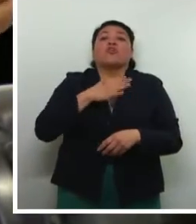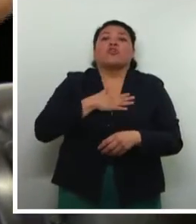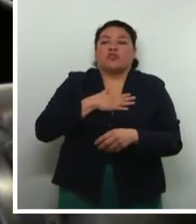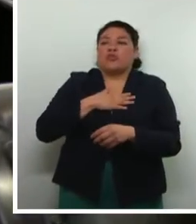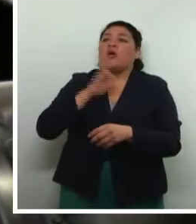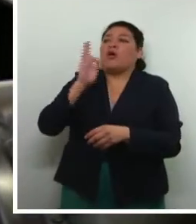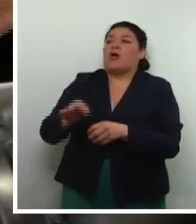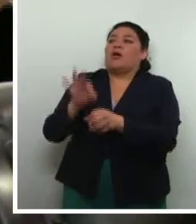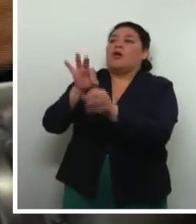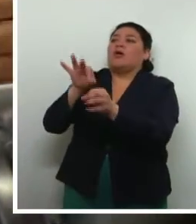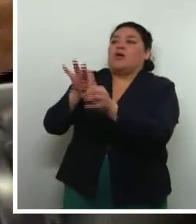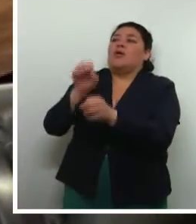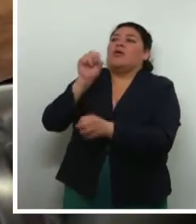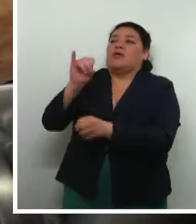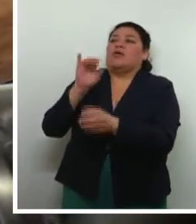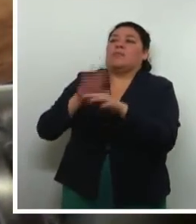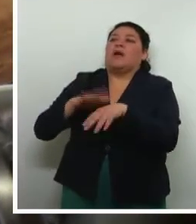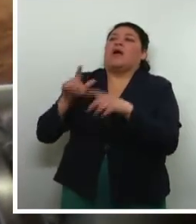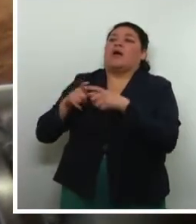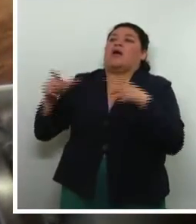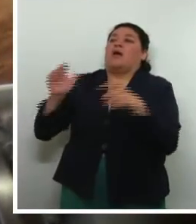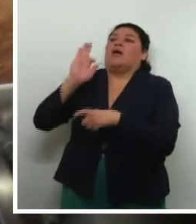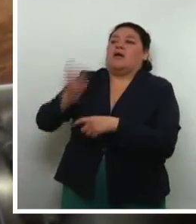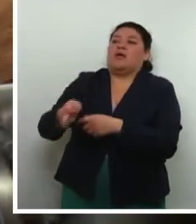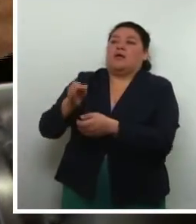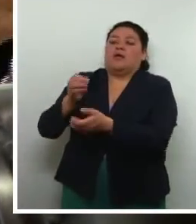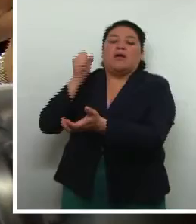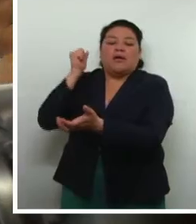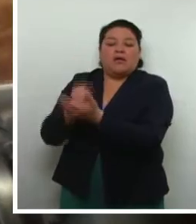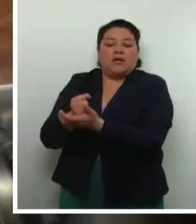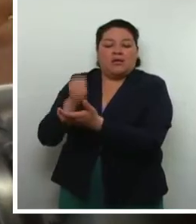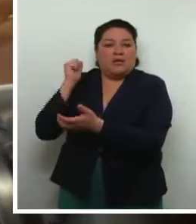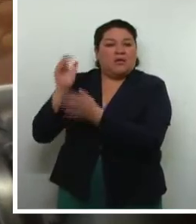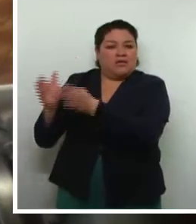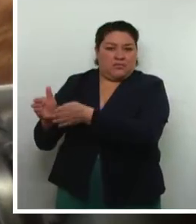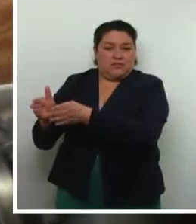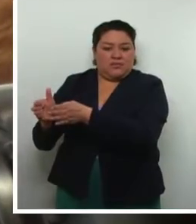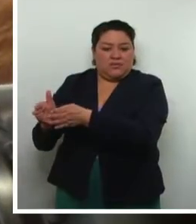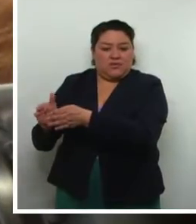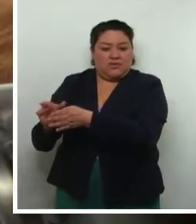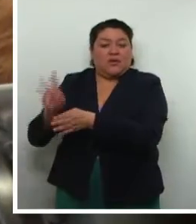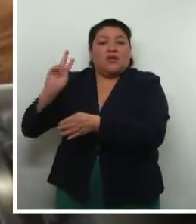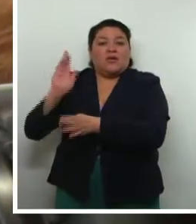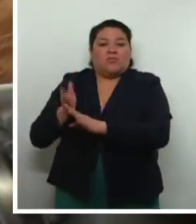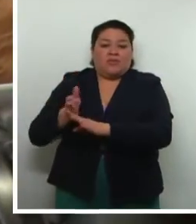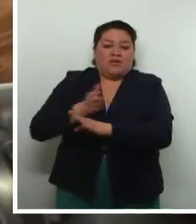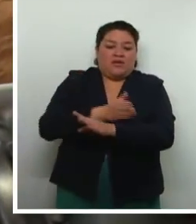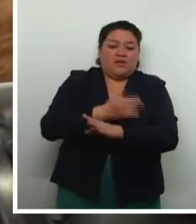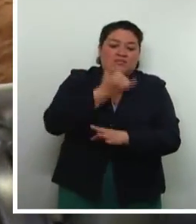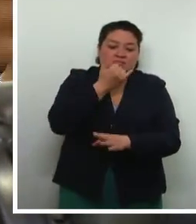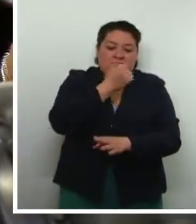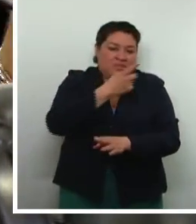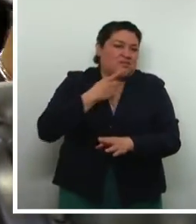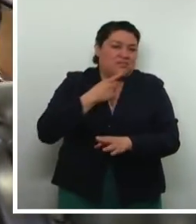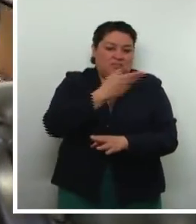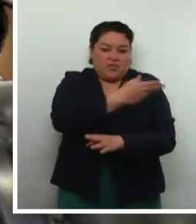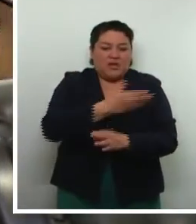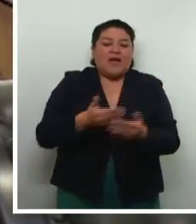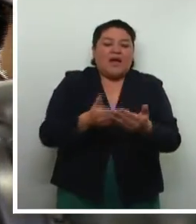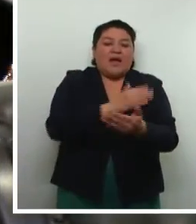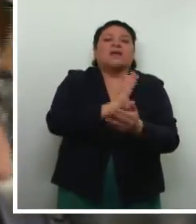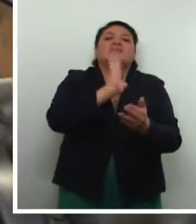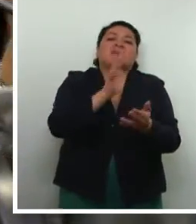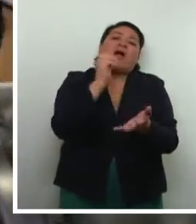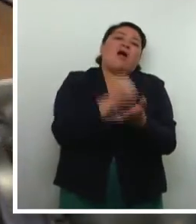votamos por unanimidad una propuesta de la compañera que, con la expresión del señor diputado Schwartz, ya